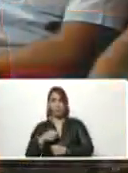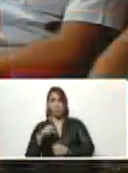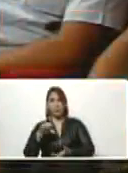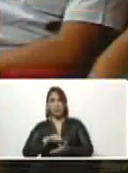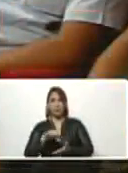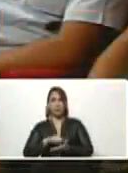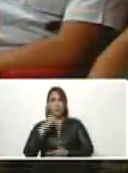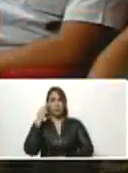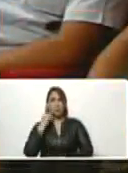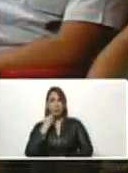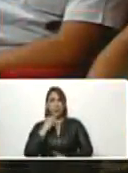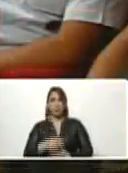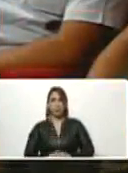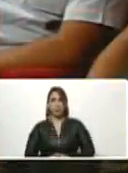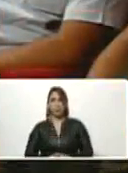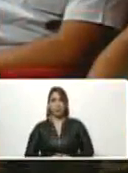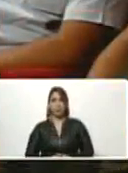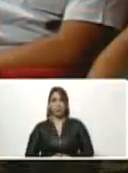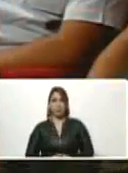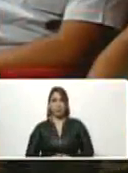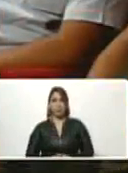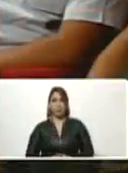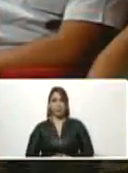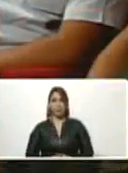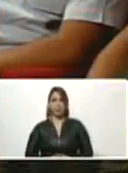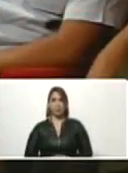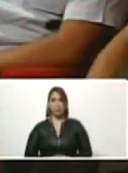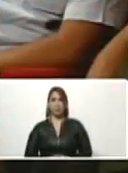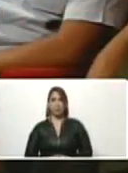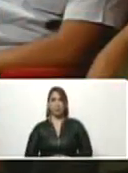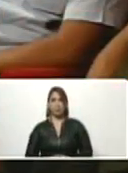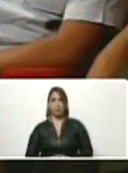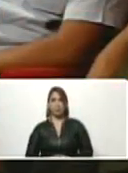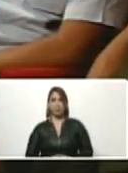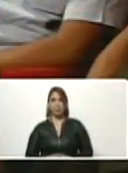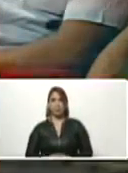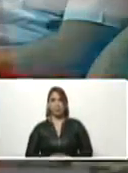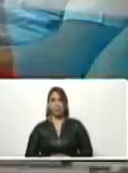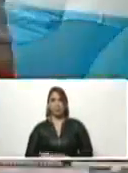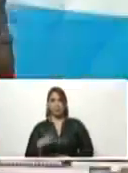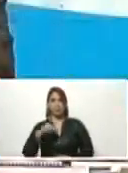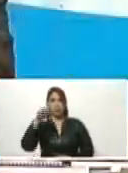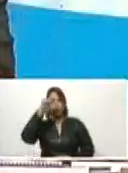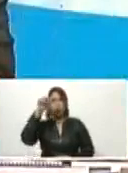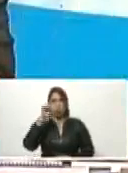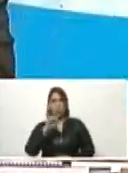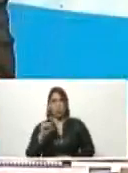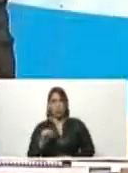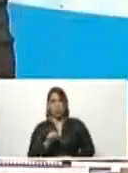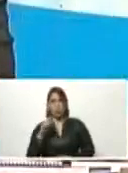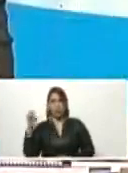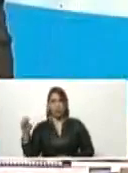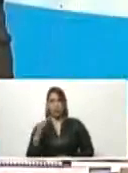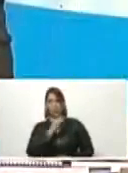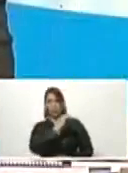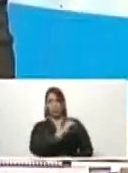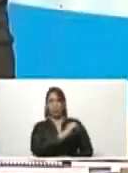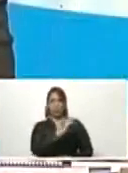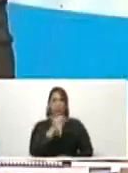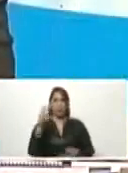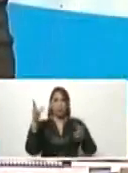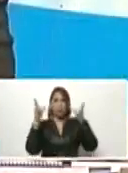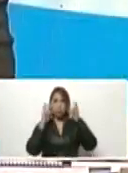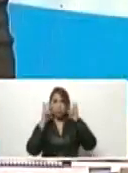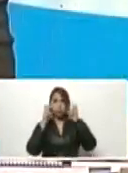por Santa Elena de Guairén, de punta a punta, de norte a sur, de este a oeste, nos escuchan